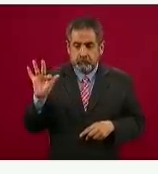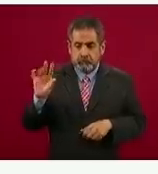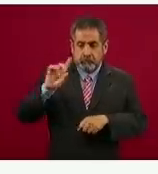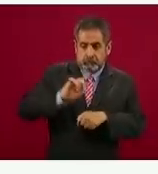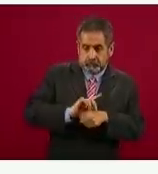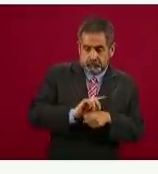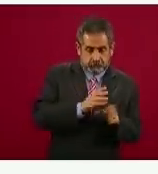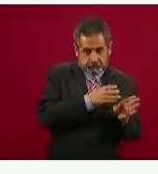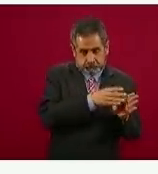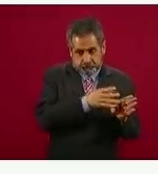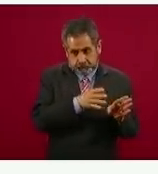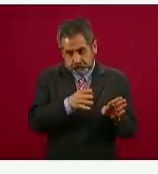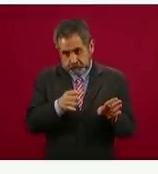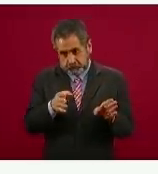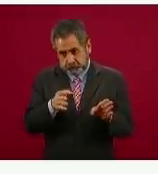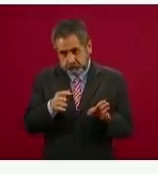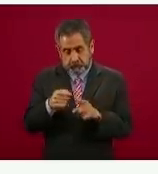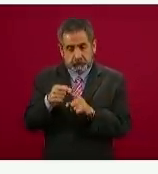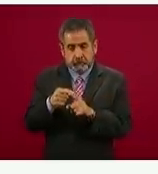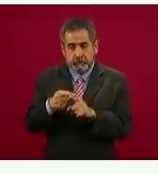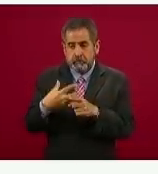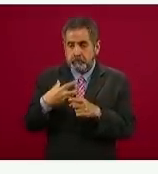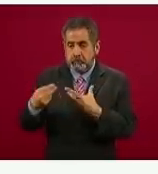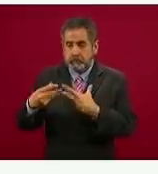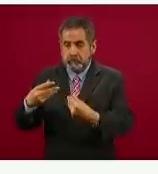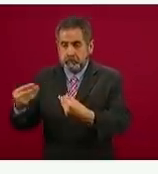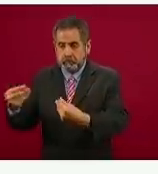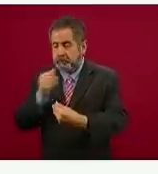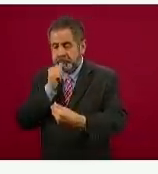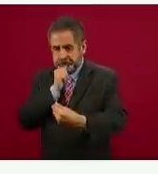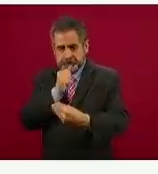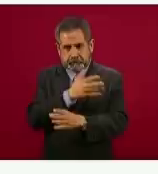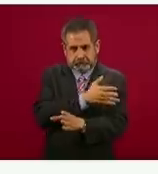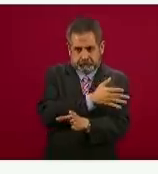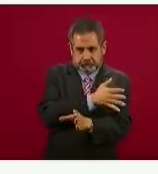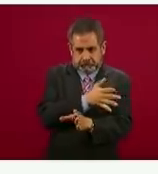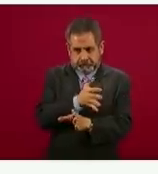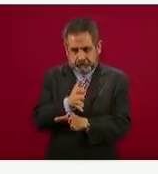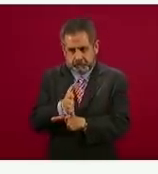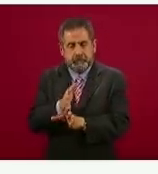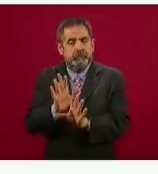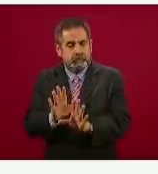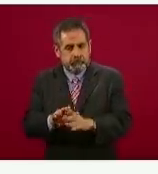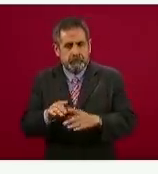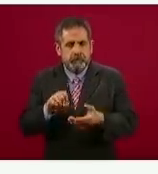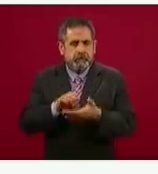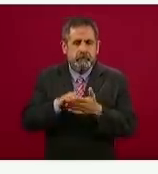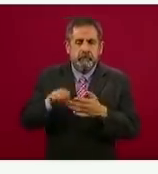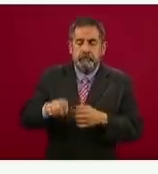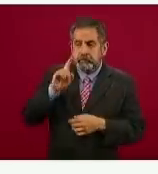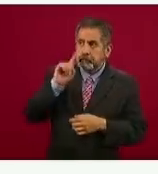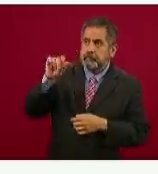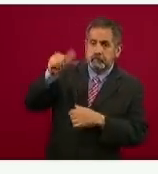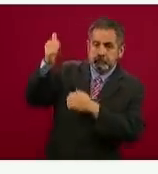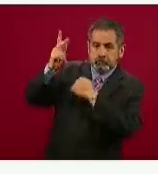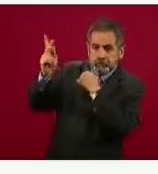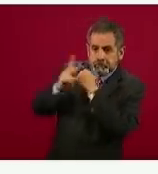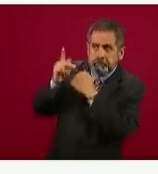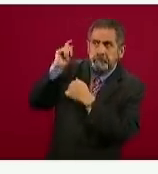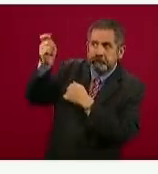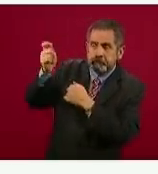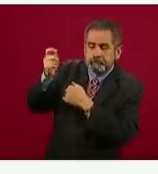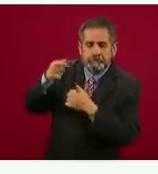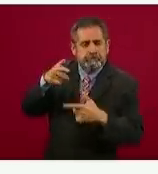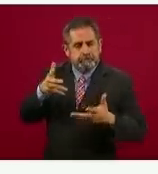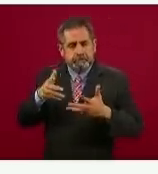antes de que llegáramos a la fase de transmisión comunitaria. Sin embargo, si tomáramos la experiencia directa de los países que comenté,